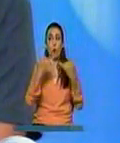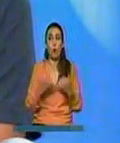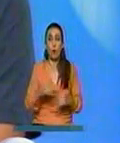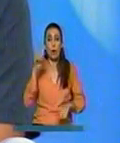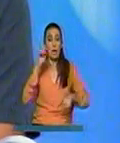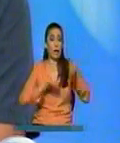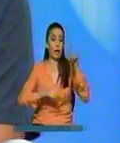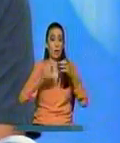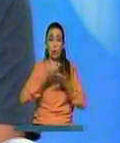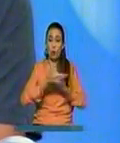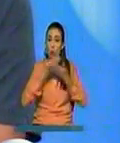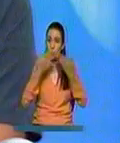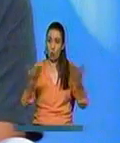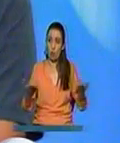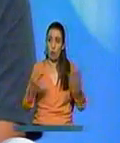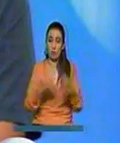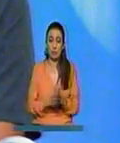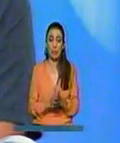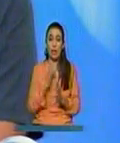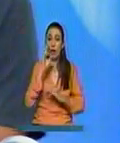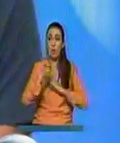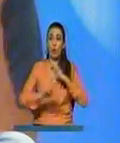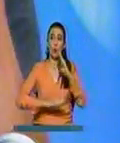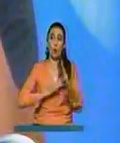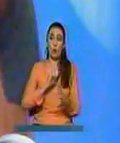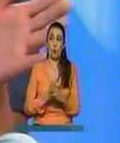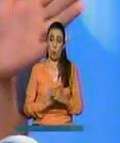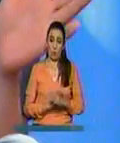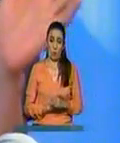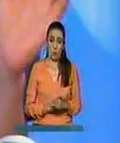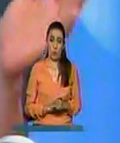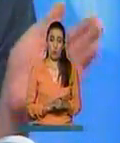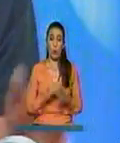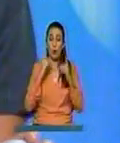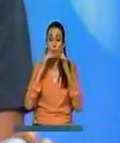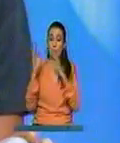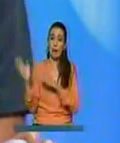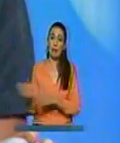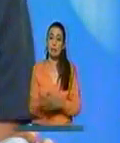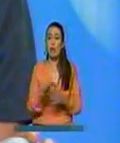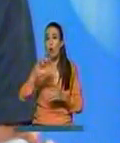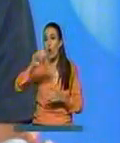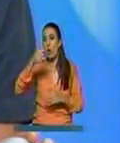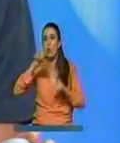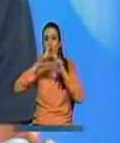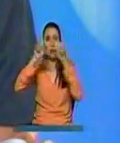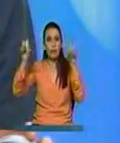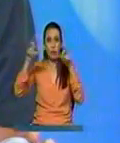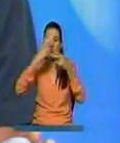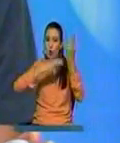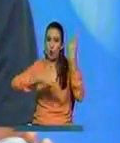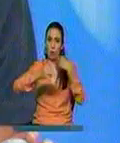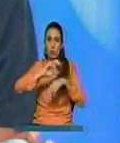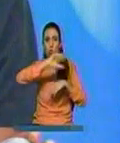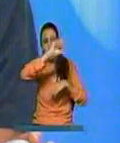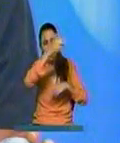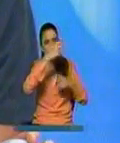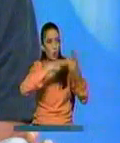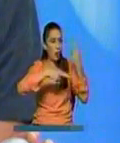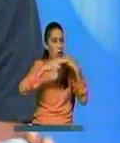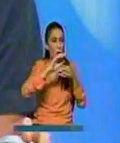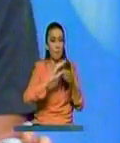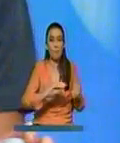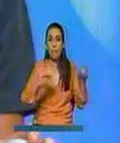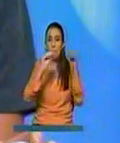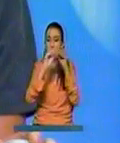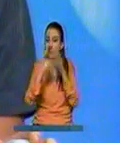cosas que se pueden hacer, ¿no? O sea, estamos viviendo en un mundo donde si tú empiezas una startup, después de un rato tú necesitas fuentes de ingresos rápidos para crecer.